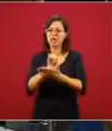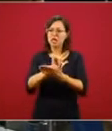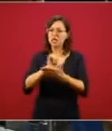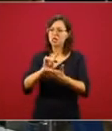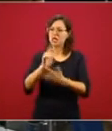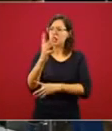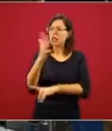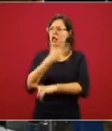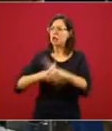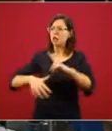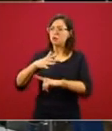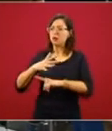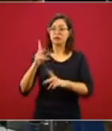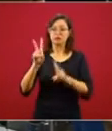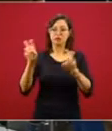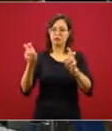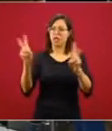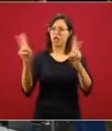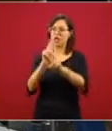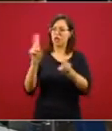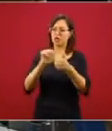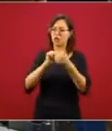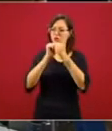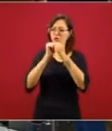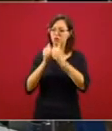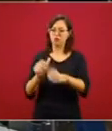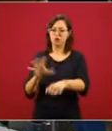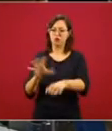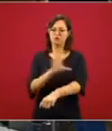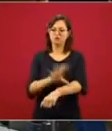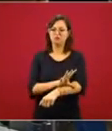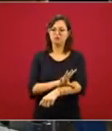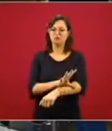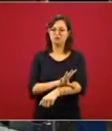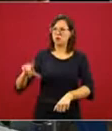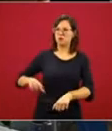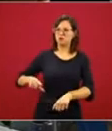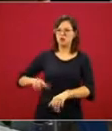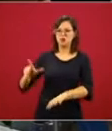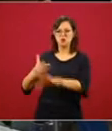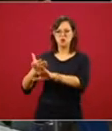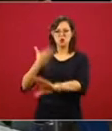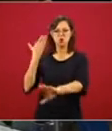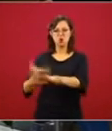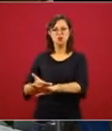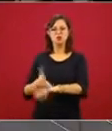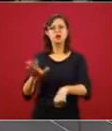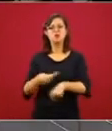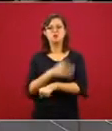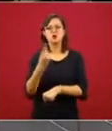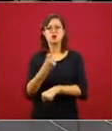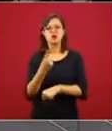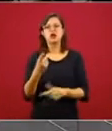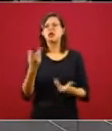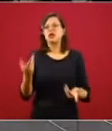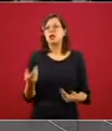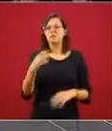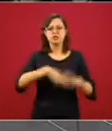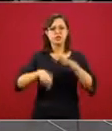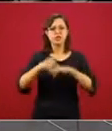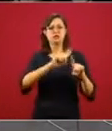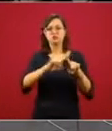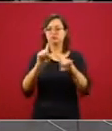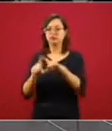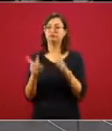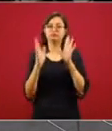limpias, eólica básicamente, las inversiones que ya existen, que se arriesgó capital, que ya están construidas. ¿El